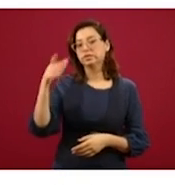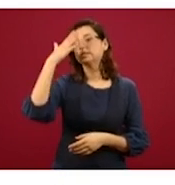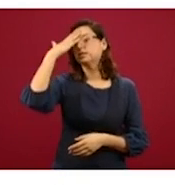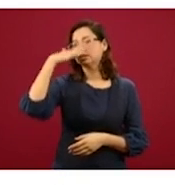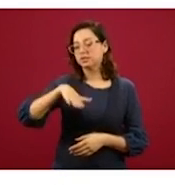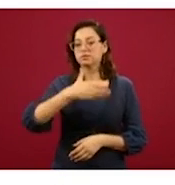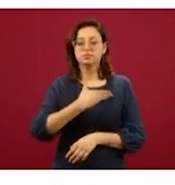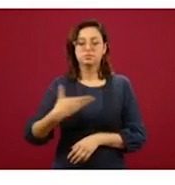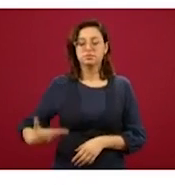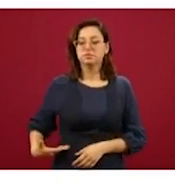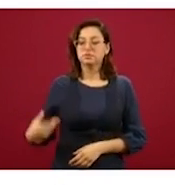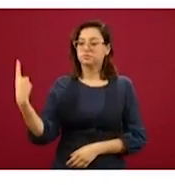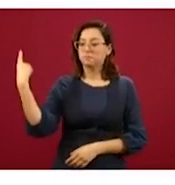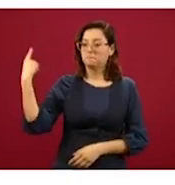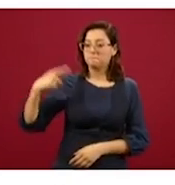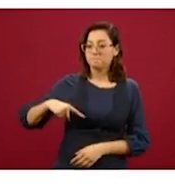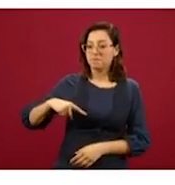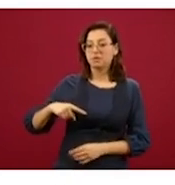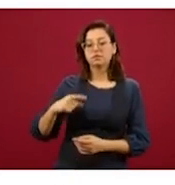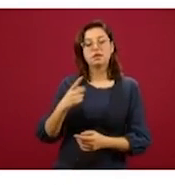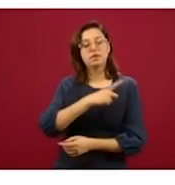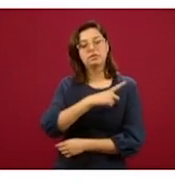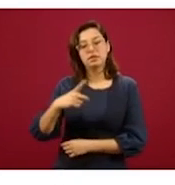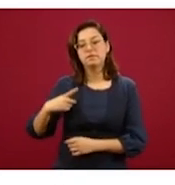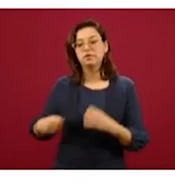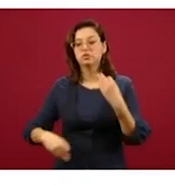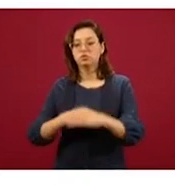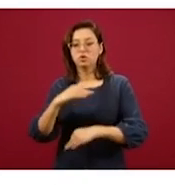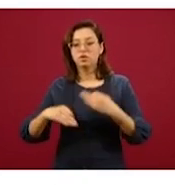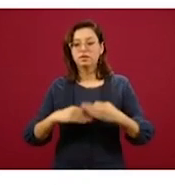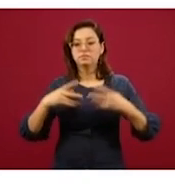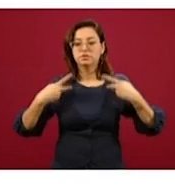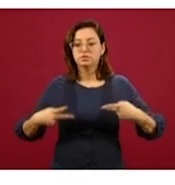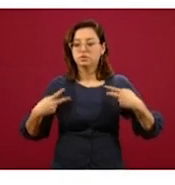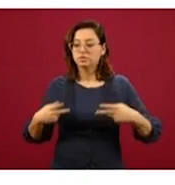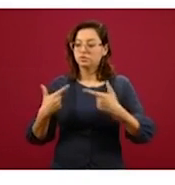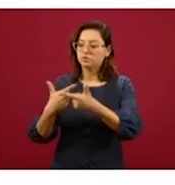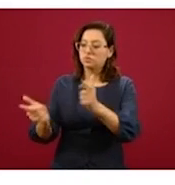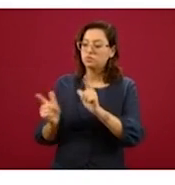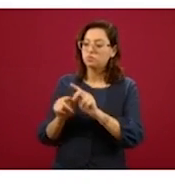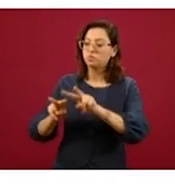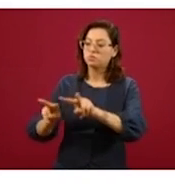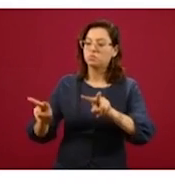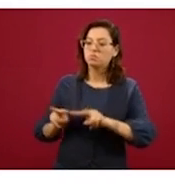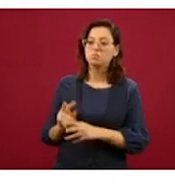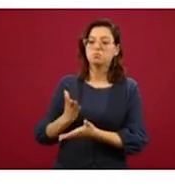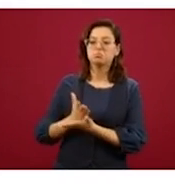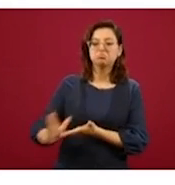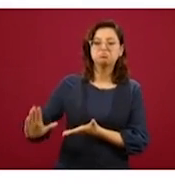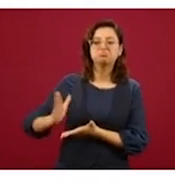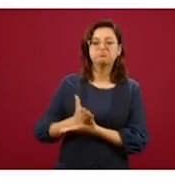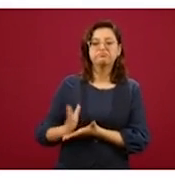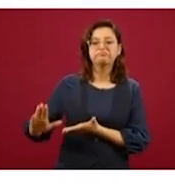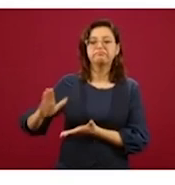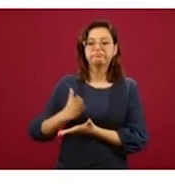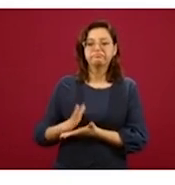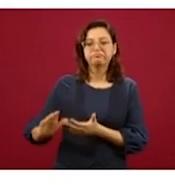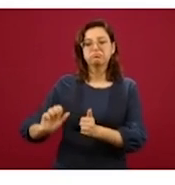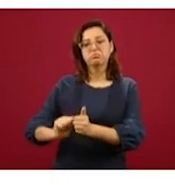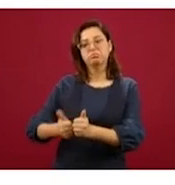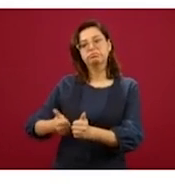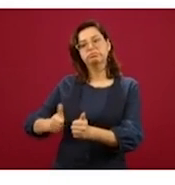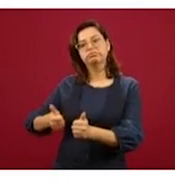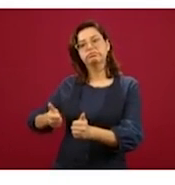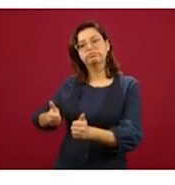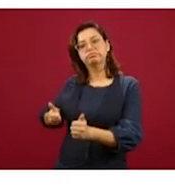nos ha dictado Presidencia, que apoyemos a todos aquellos grupos que se fueron quedando rezagados del desarrollo. Y ahí estamos